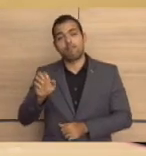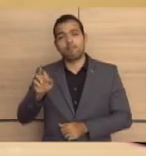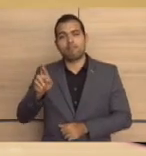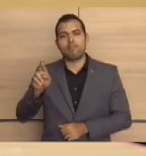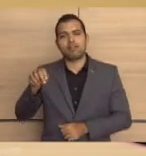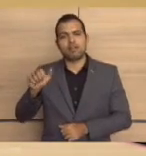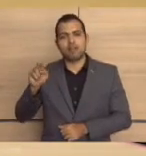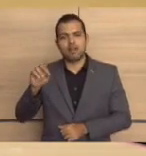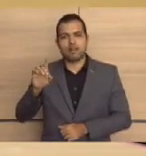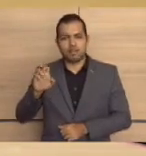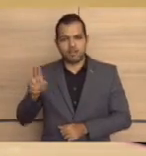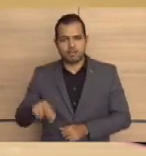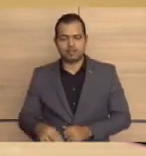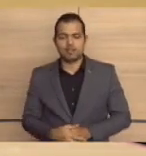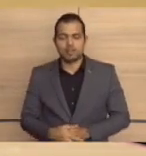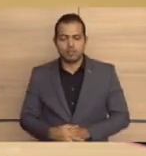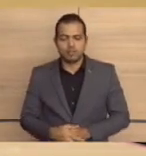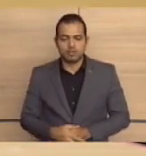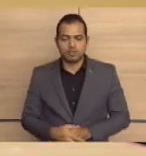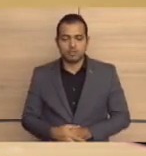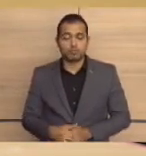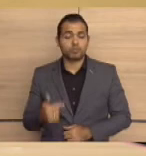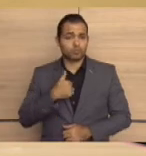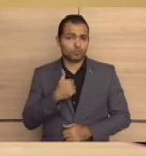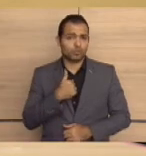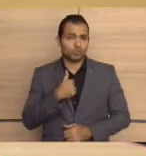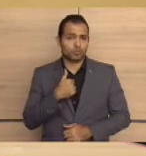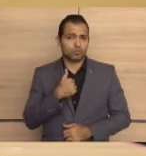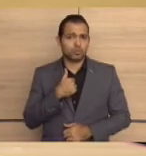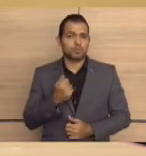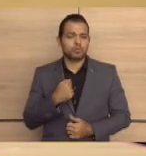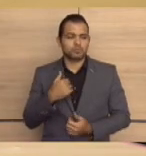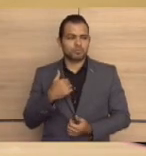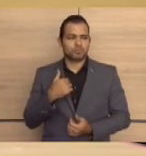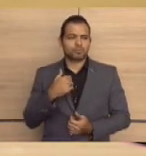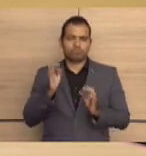investigadora, producto de una reflexión de mi práctica pedagógica.